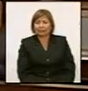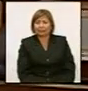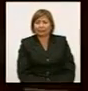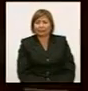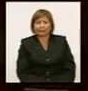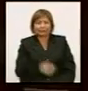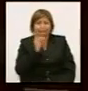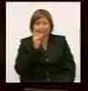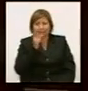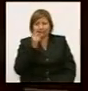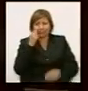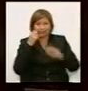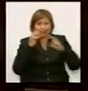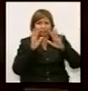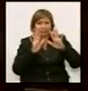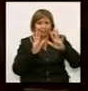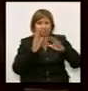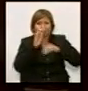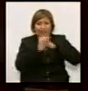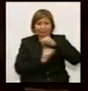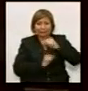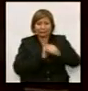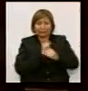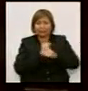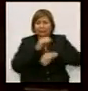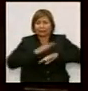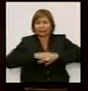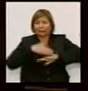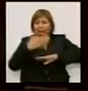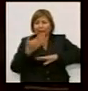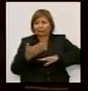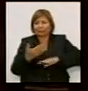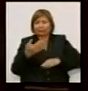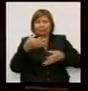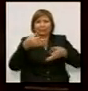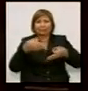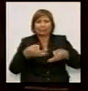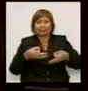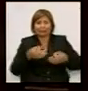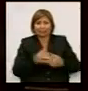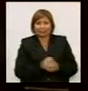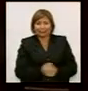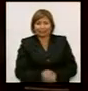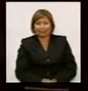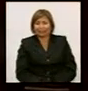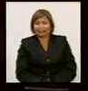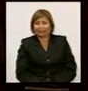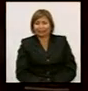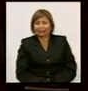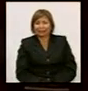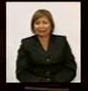Descubrí 10 años después cuál era la verdad.